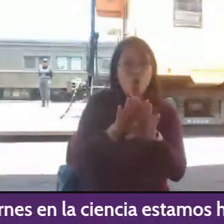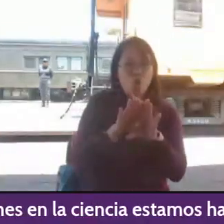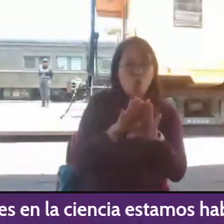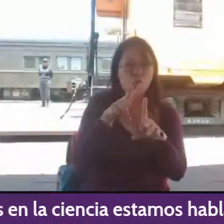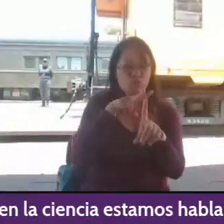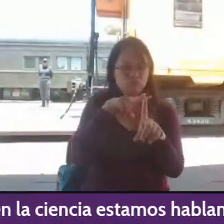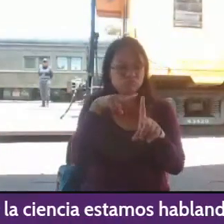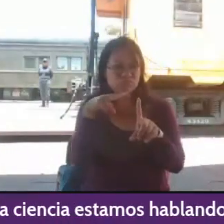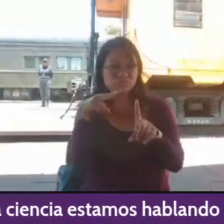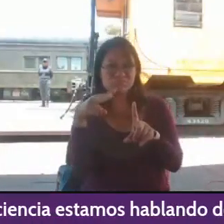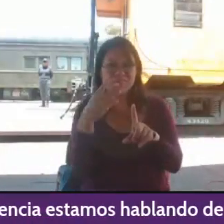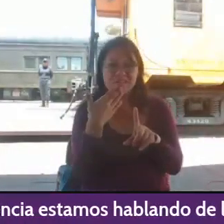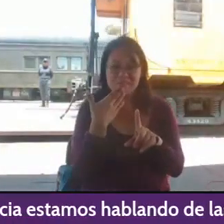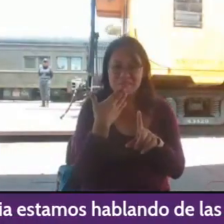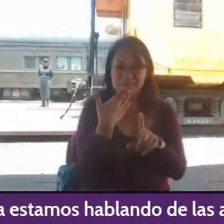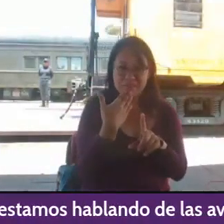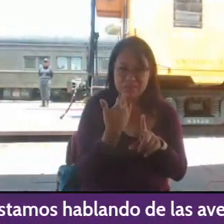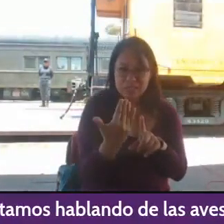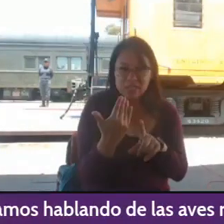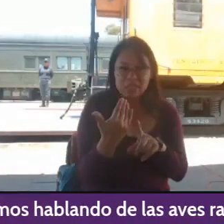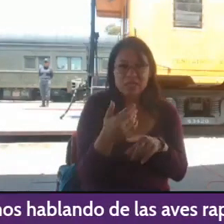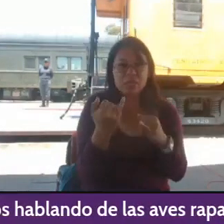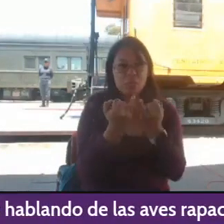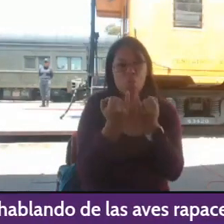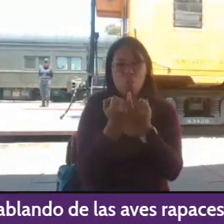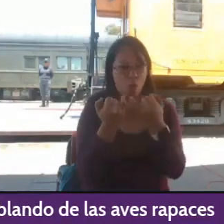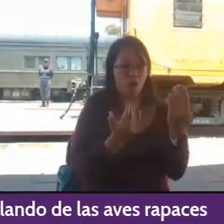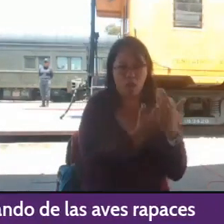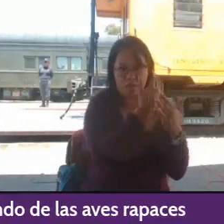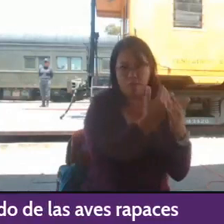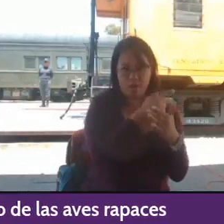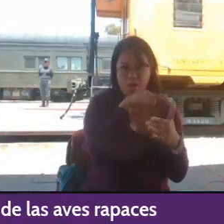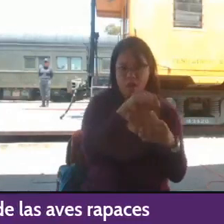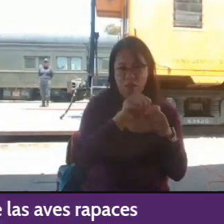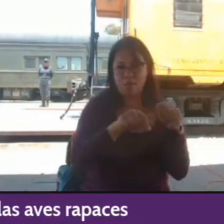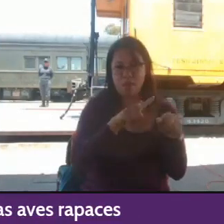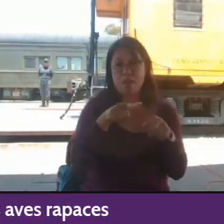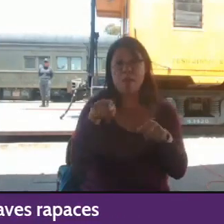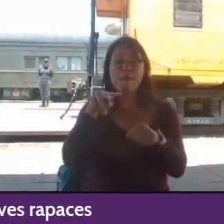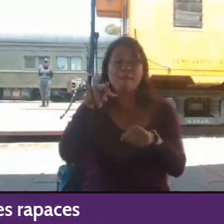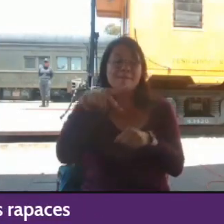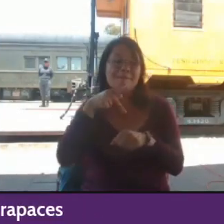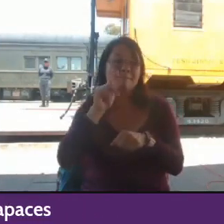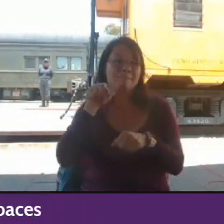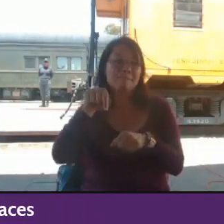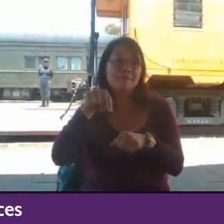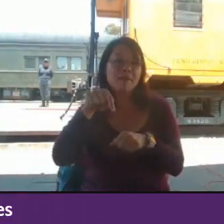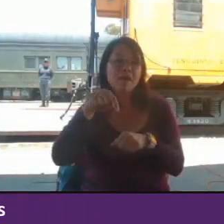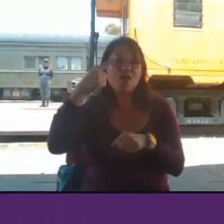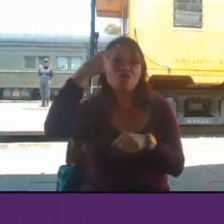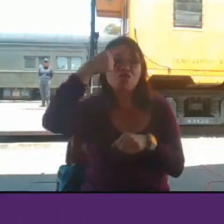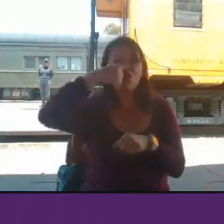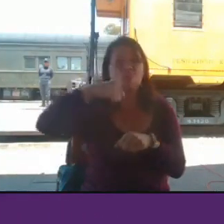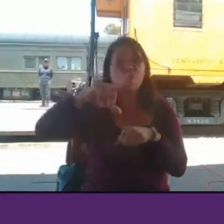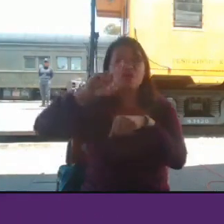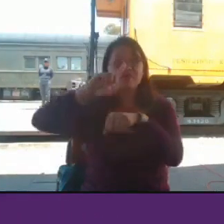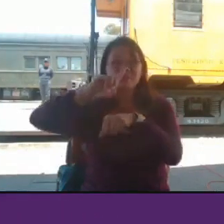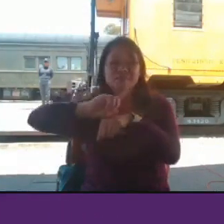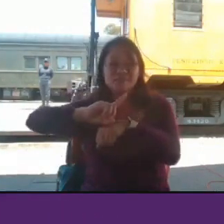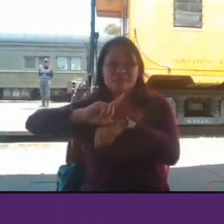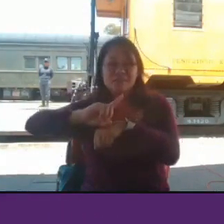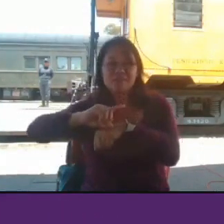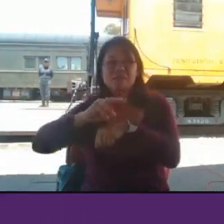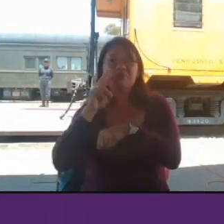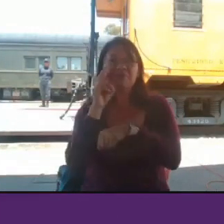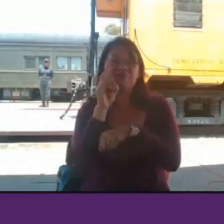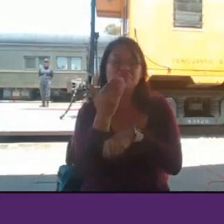igual que las diurnas, pero tienen una muy buena visión de noche y de día. Rapaces diurnas, las